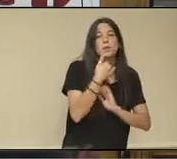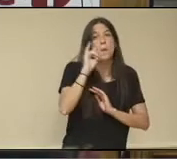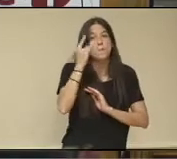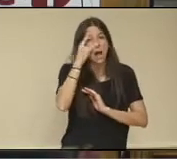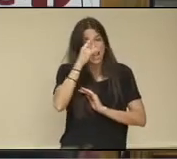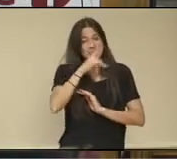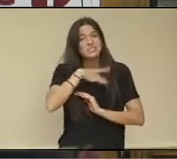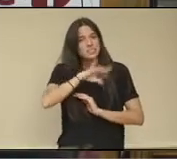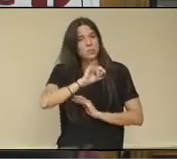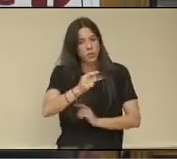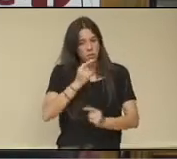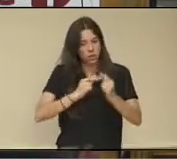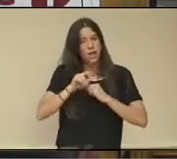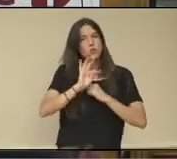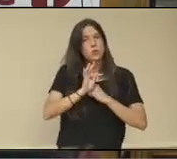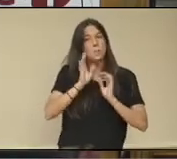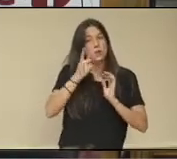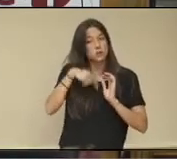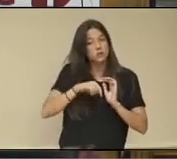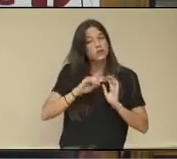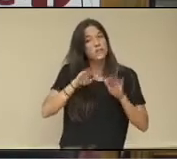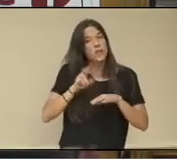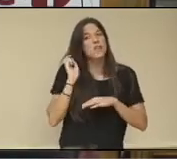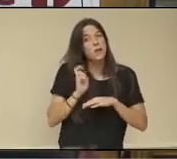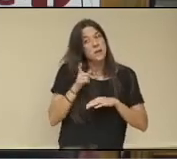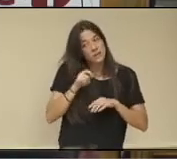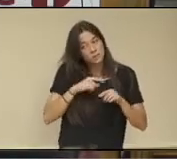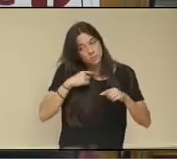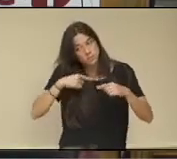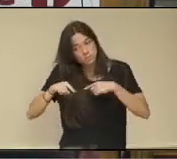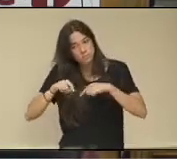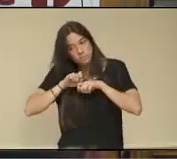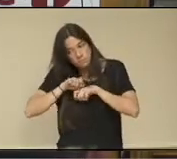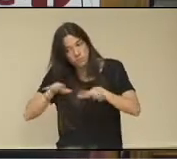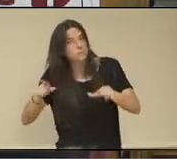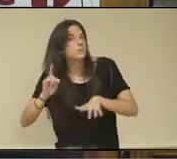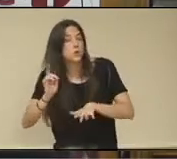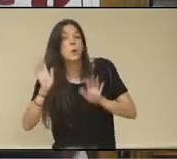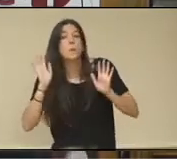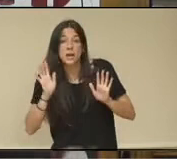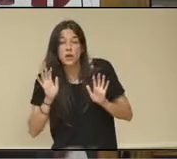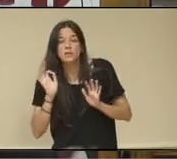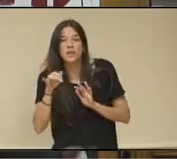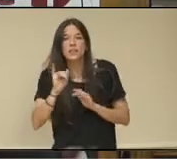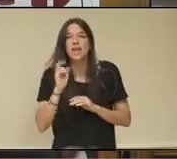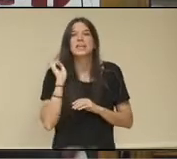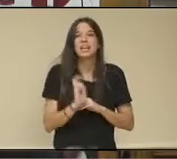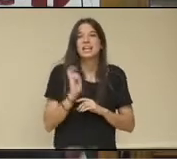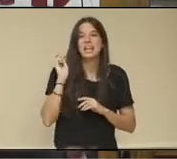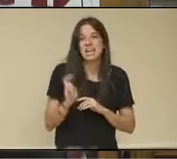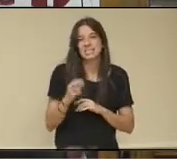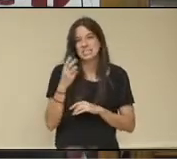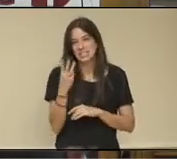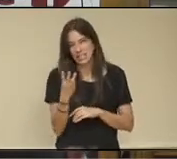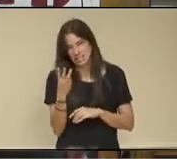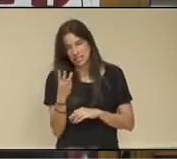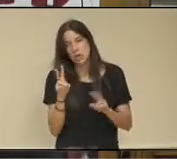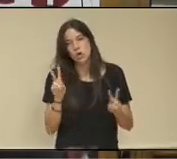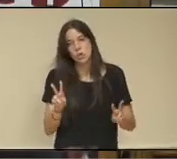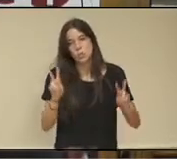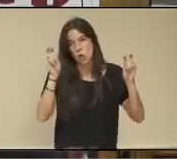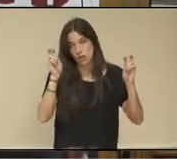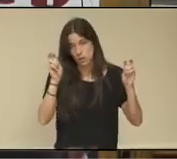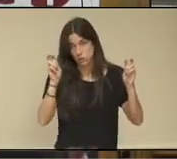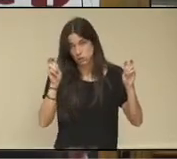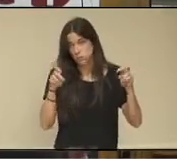pero nosotros esa cepa no la vamos a transmitir. Pero en cambio tenemos 3 linajes que denominamos modernos, que